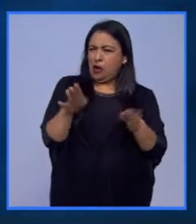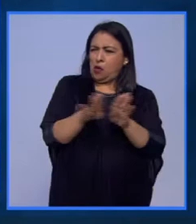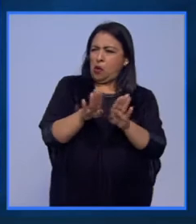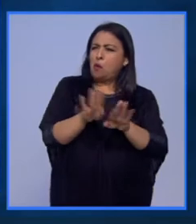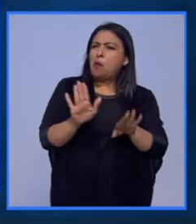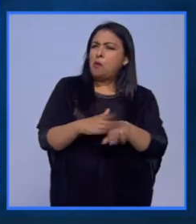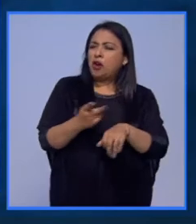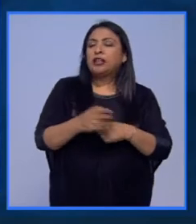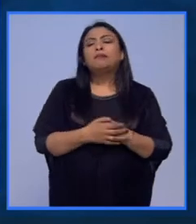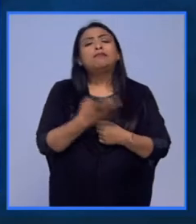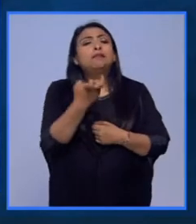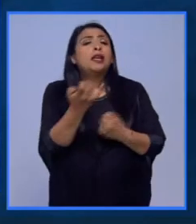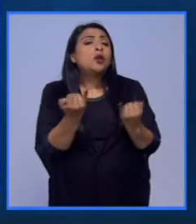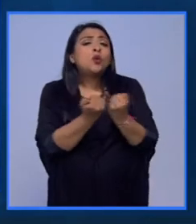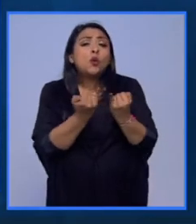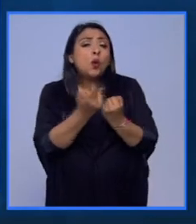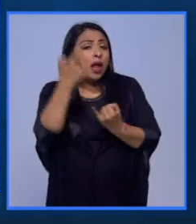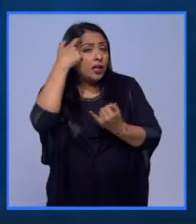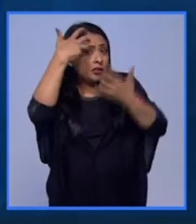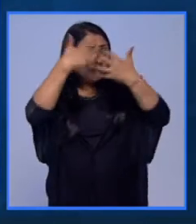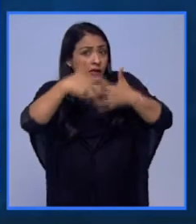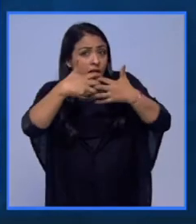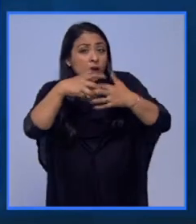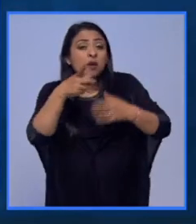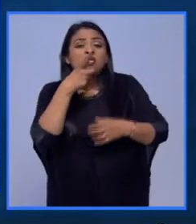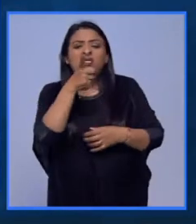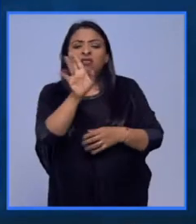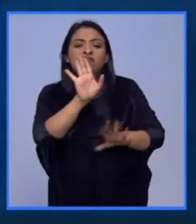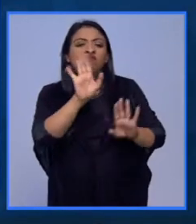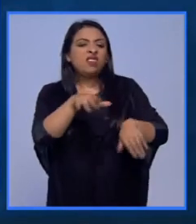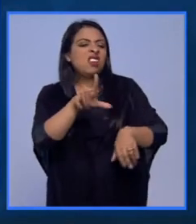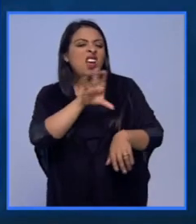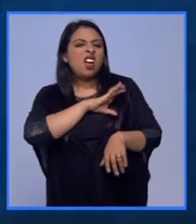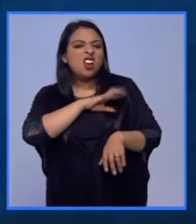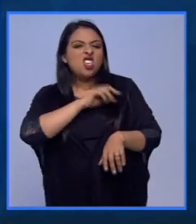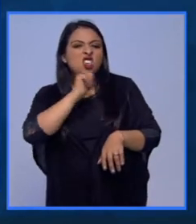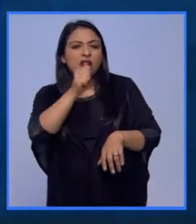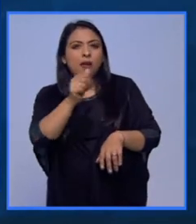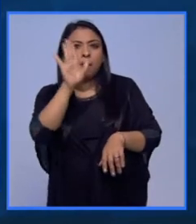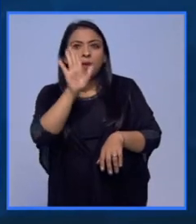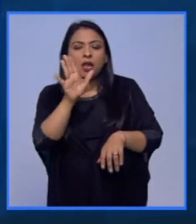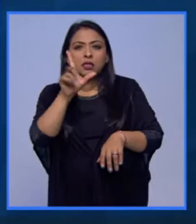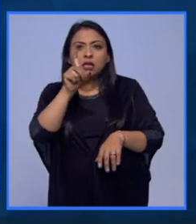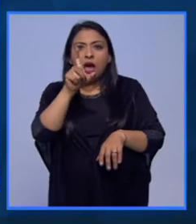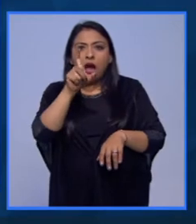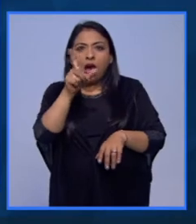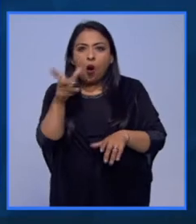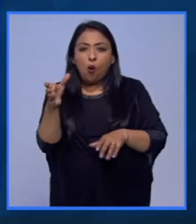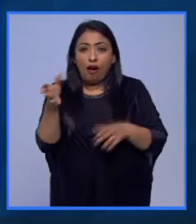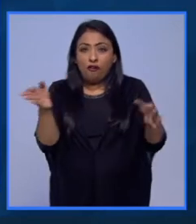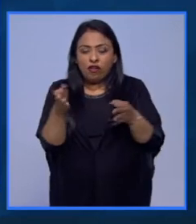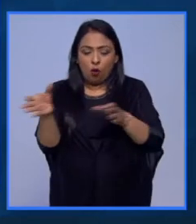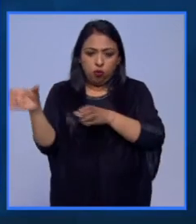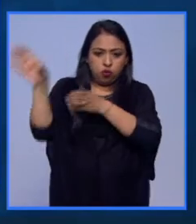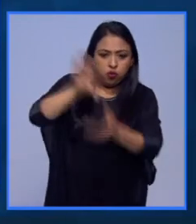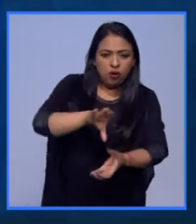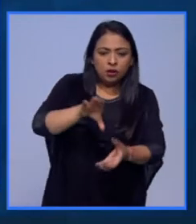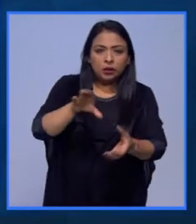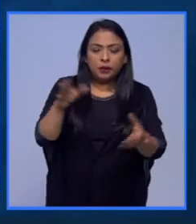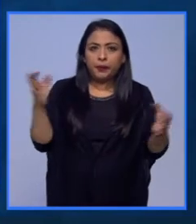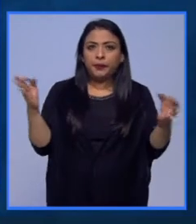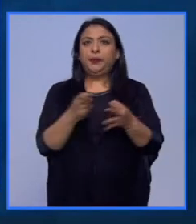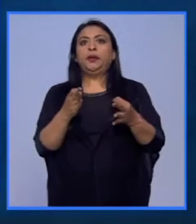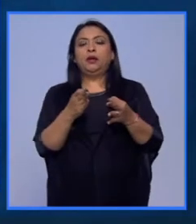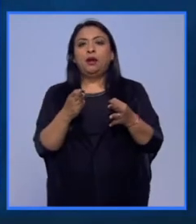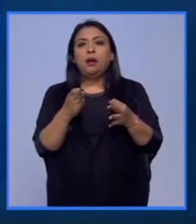No sé por qué pasó. Es parte de lo que ocurre con nuestro cerebro cuando nos dicen ya no te quiero, a veces sentimos como una cubetada de agua fría, uh-huh. Pero lo que está pasando realmente es